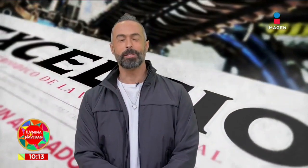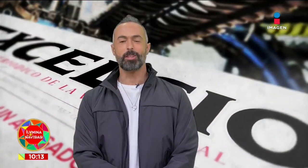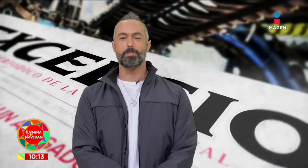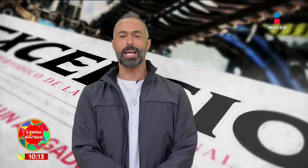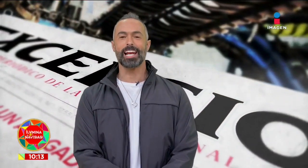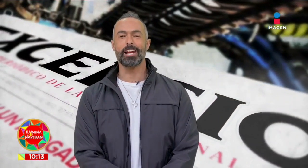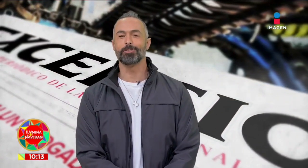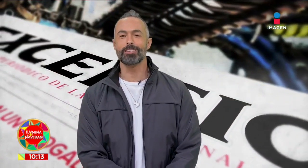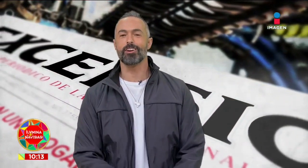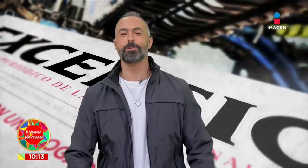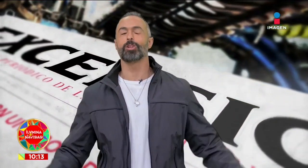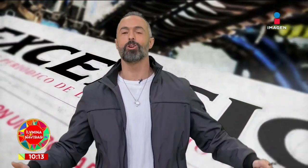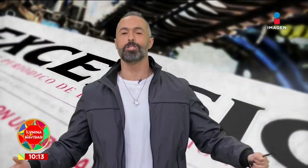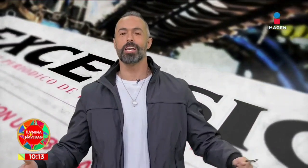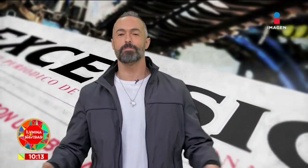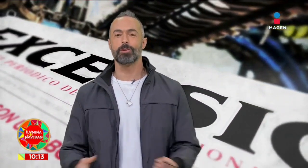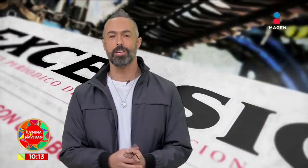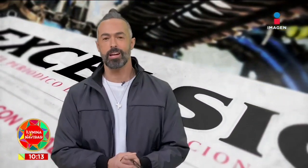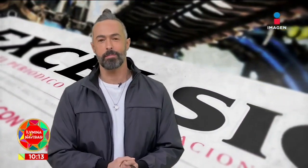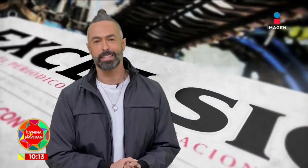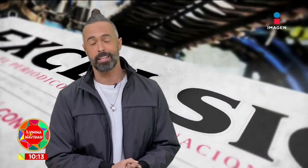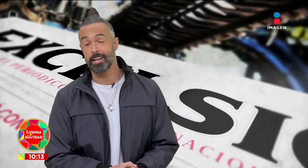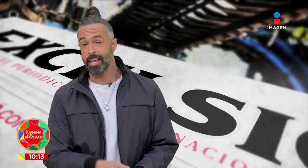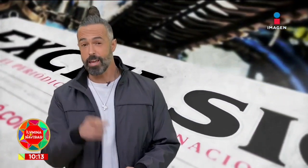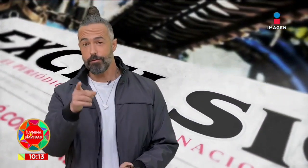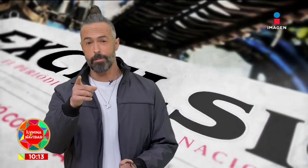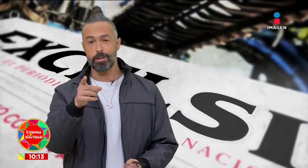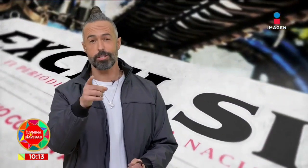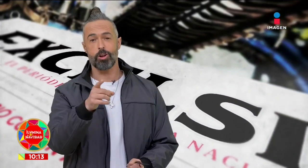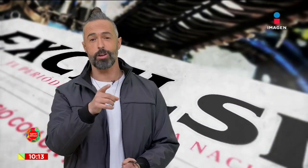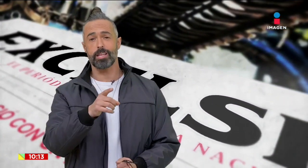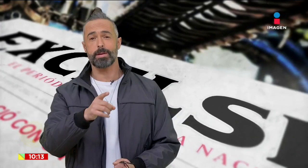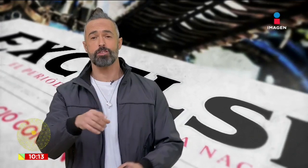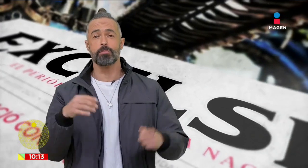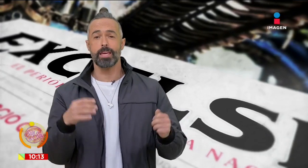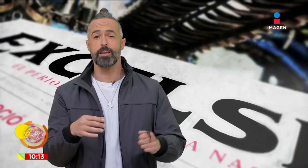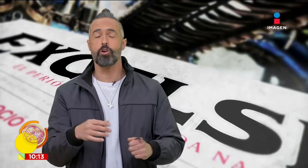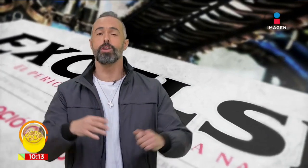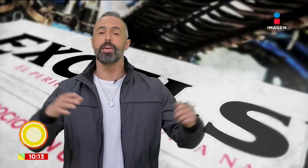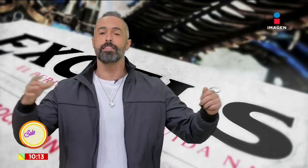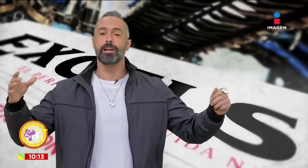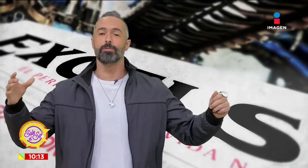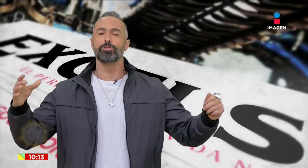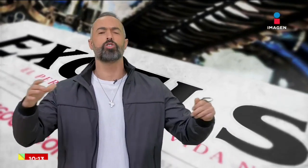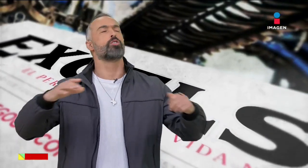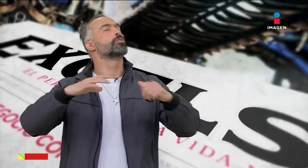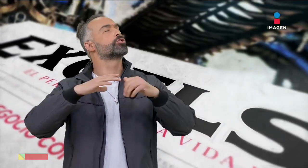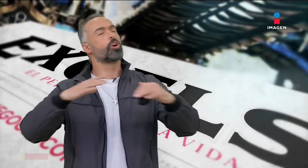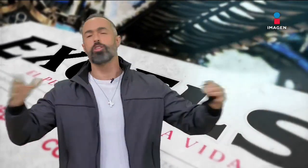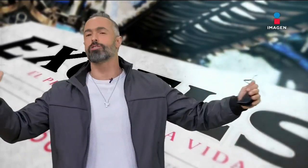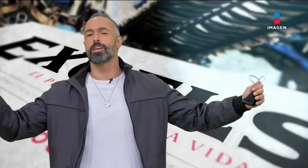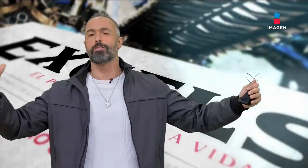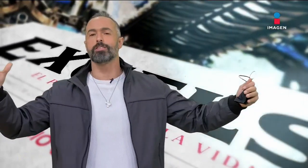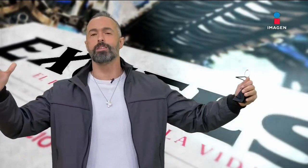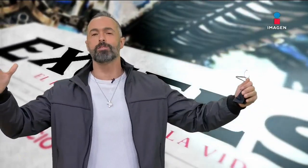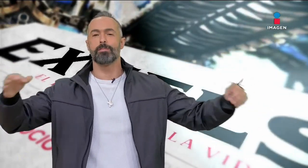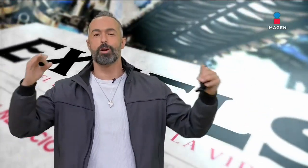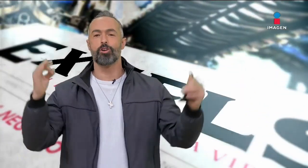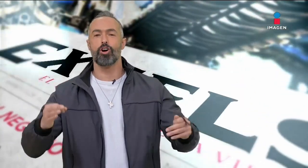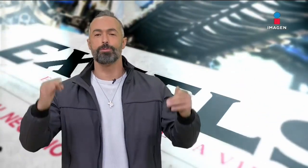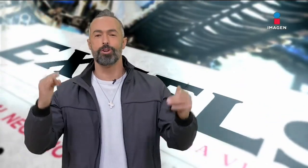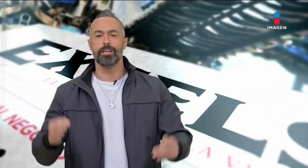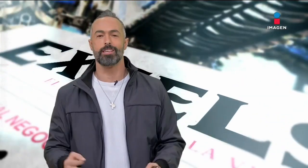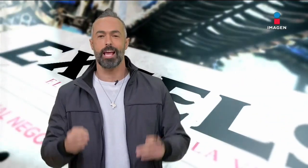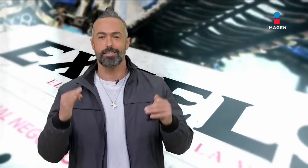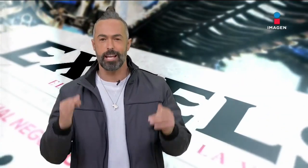Familia, es momento de picar la noticia como todos los días, pero si quieren mantenerse informados de todo lo que está pasando en México y en el mundo, como todos los días lo decimos, la